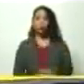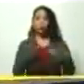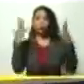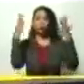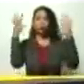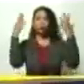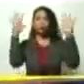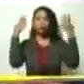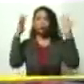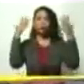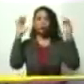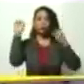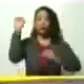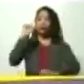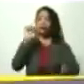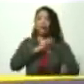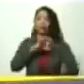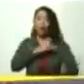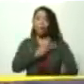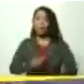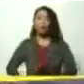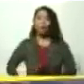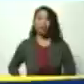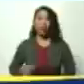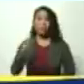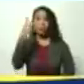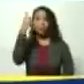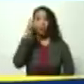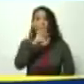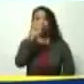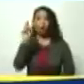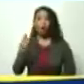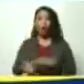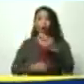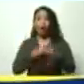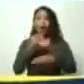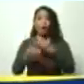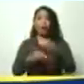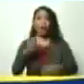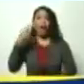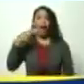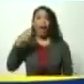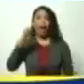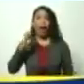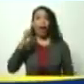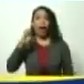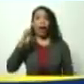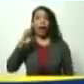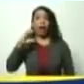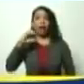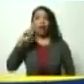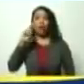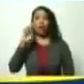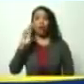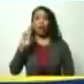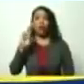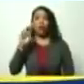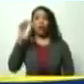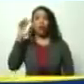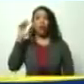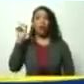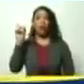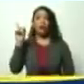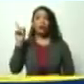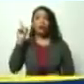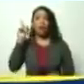así es señor presidente la primera pregunta la realiza Héctor Pereira por la agencia EFE de